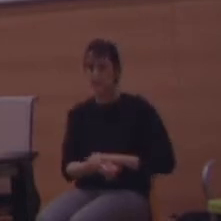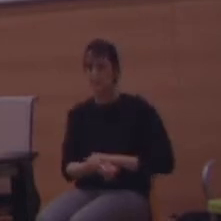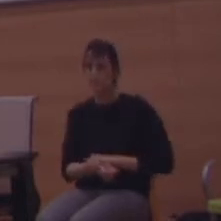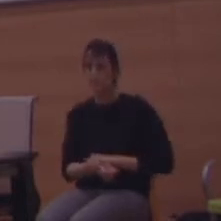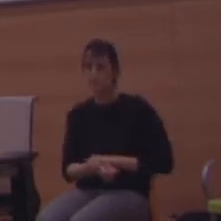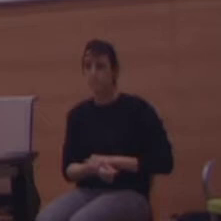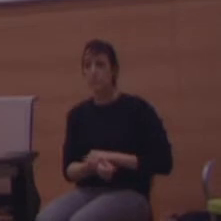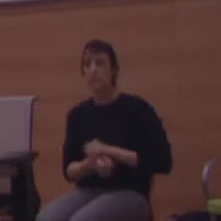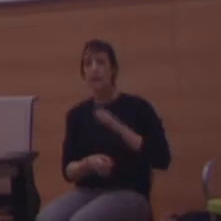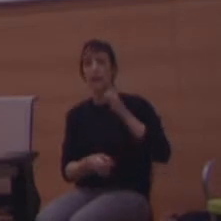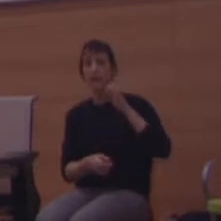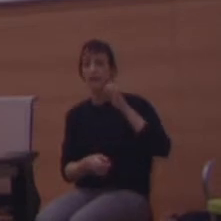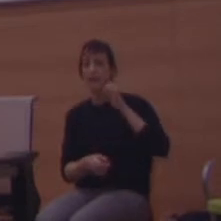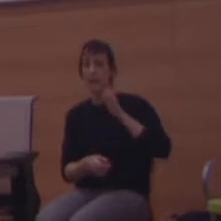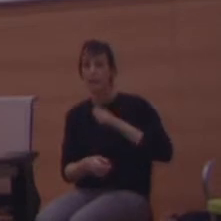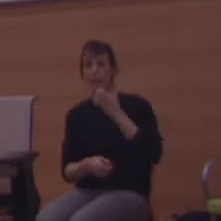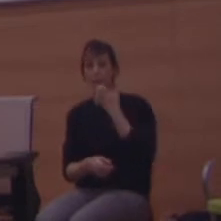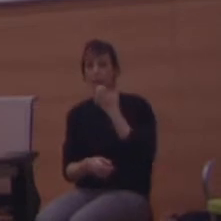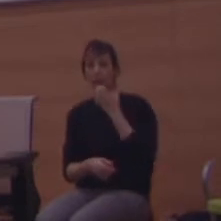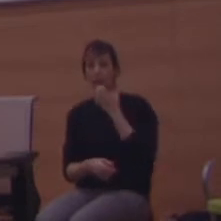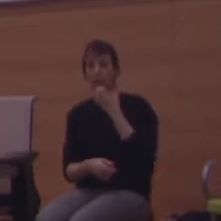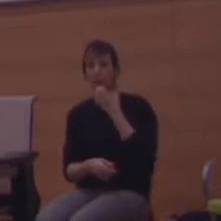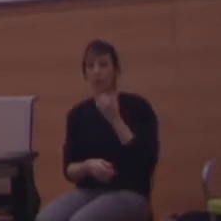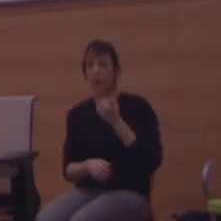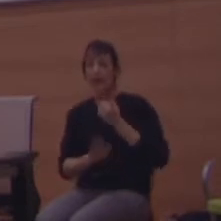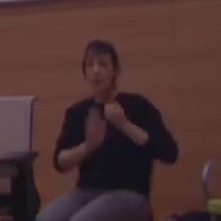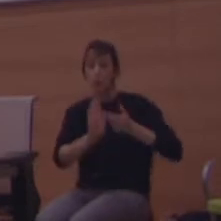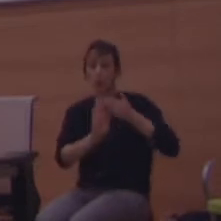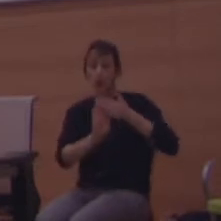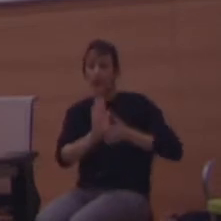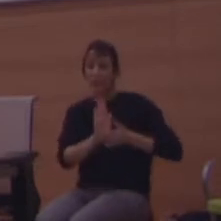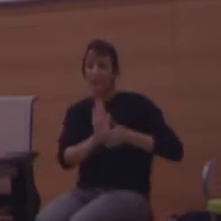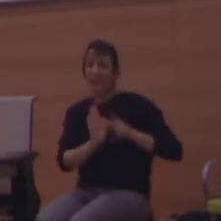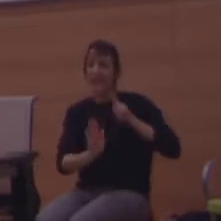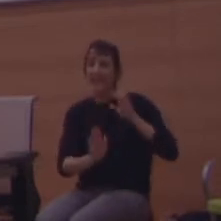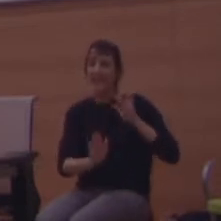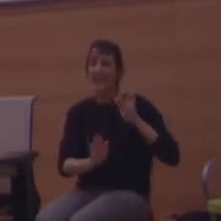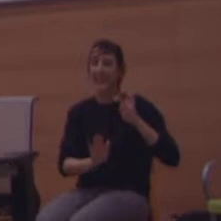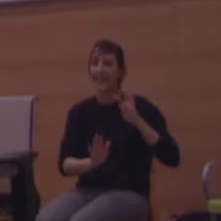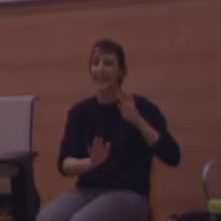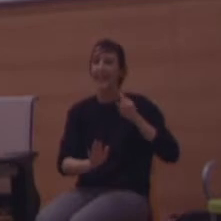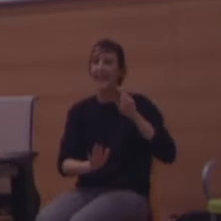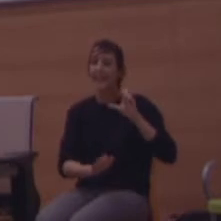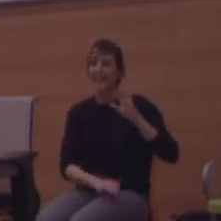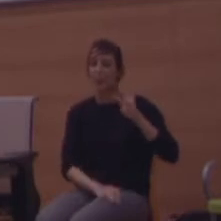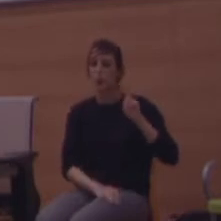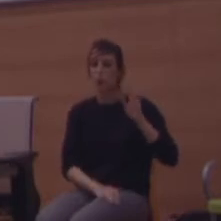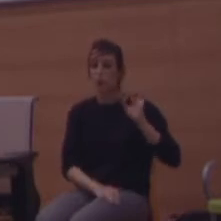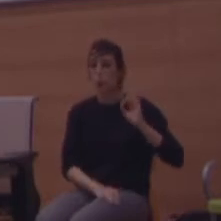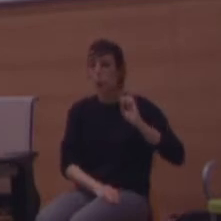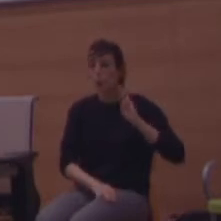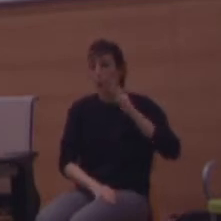hay un aumento también de presión en el retropié, entonces hay que tener también mucho cuidado y al final encarece el tratamiento, porque al tener